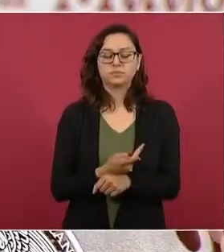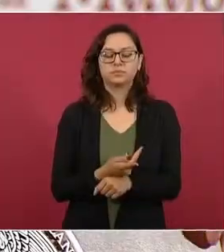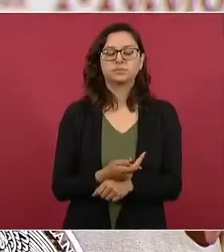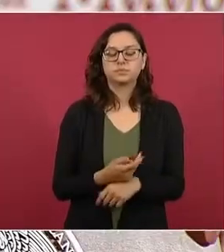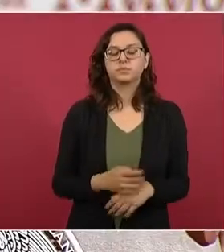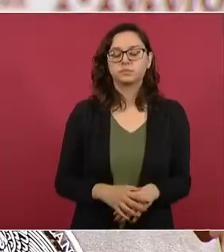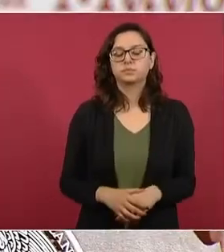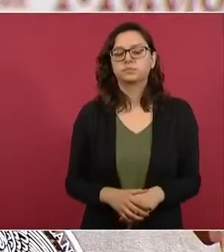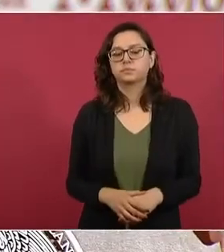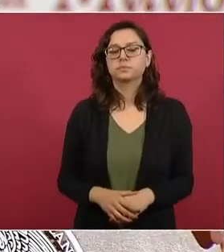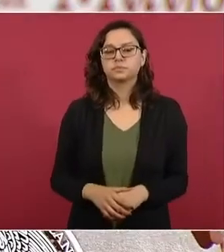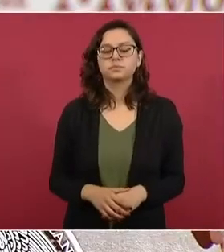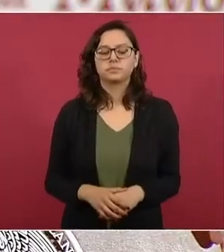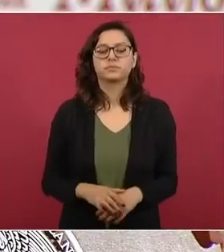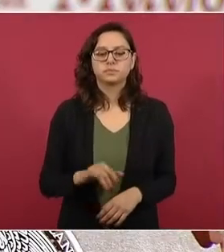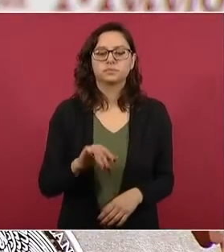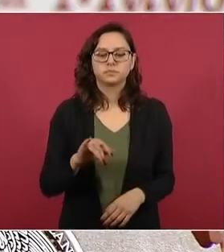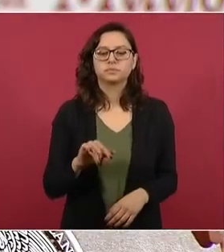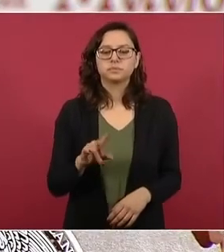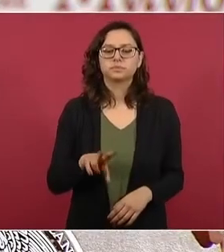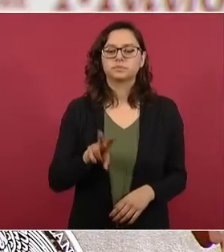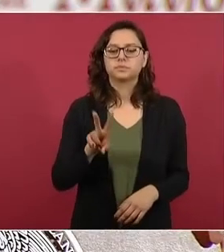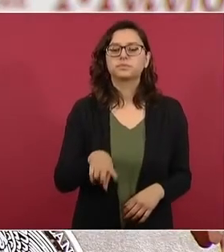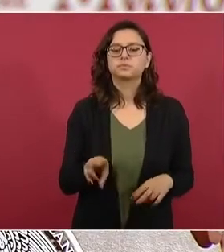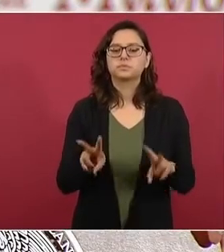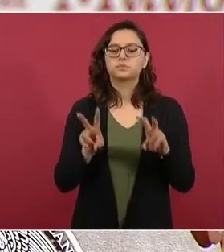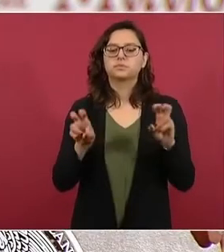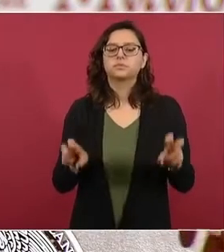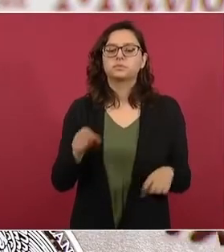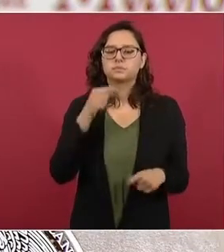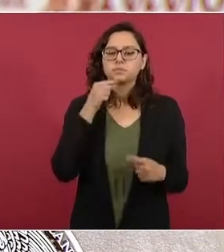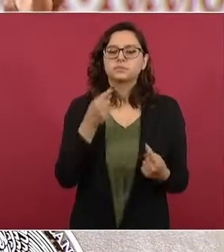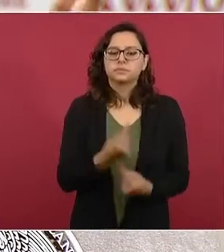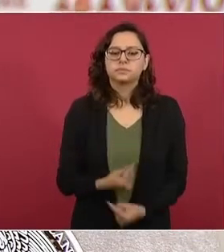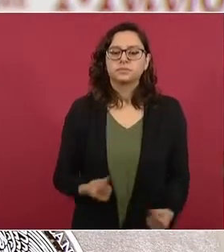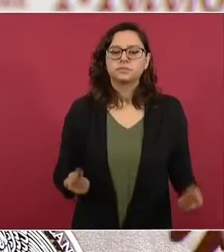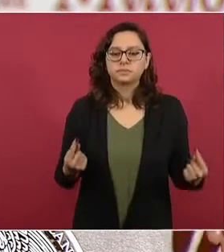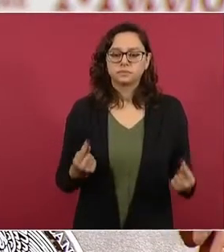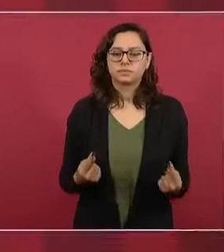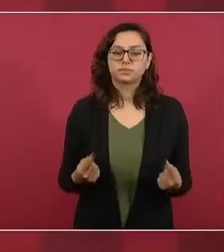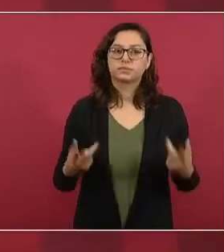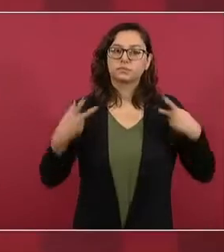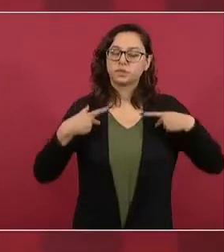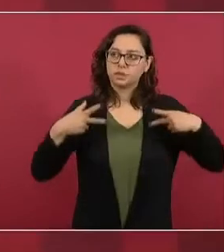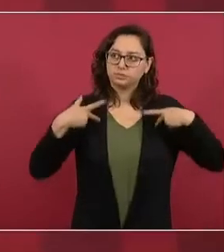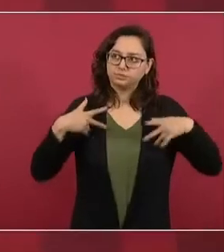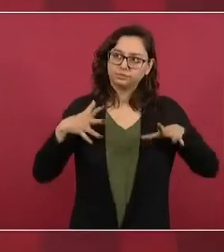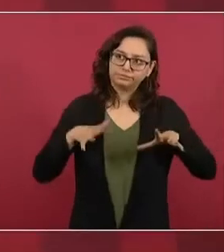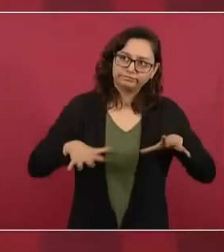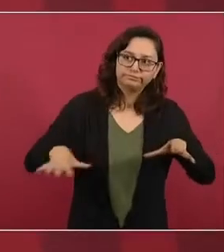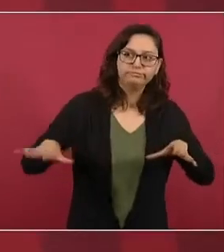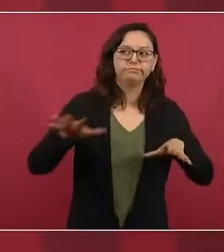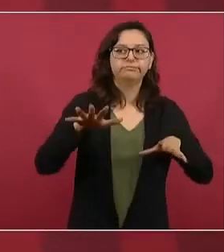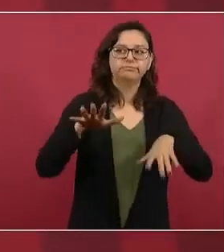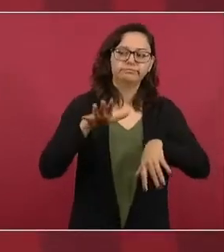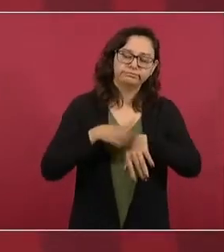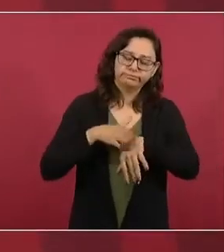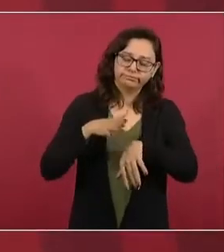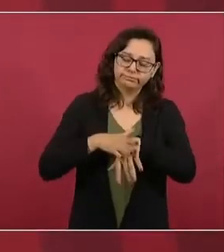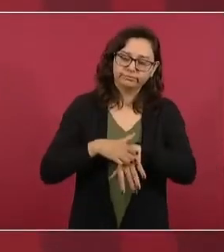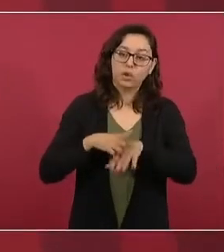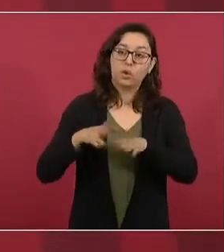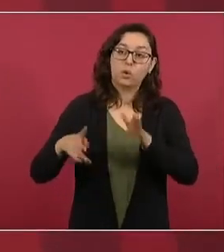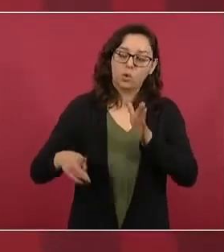también un poco para reiterar a la población, al pueblo, lo que pudieran